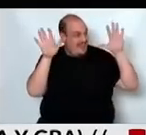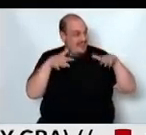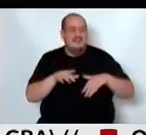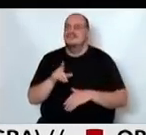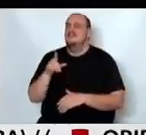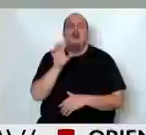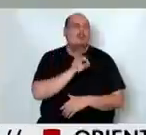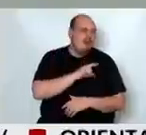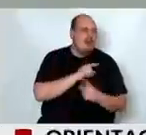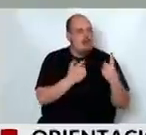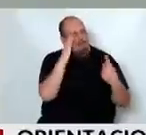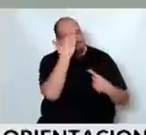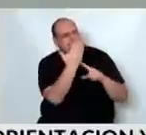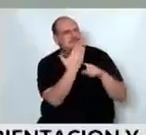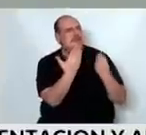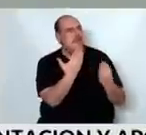veces con no. El dolor.